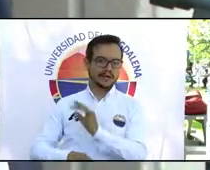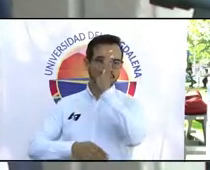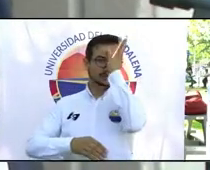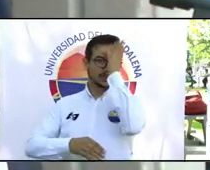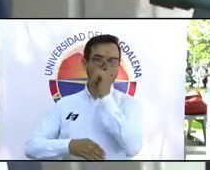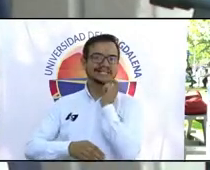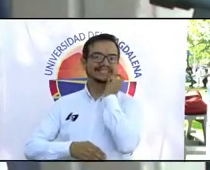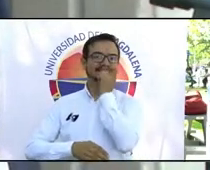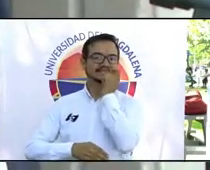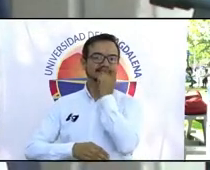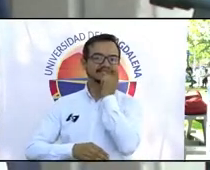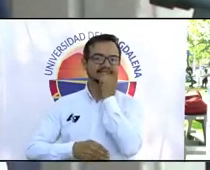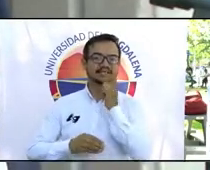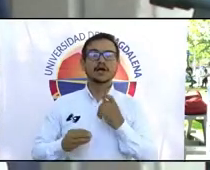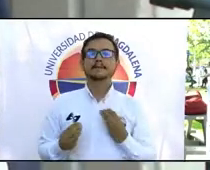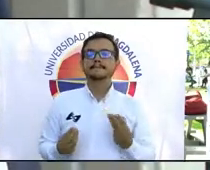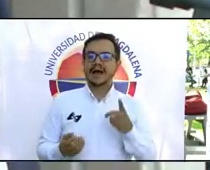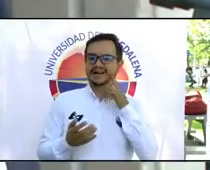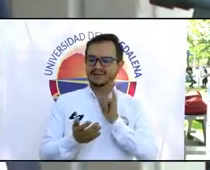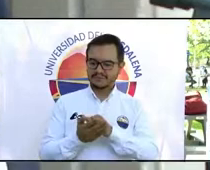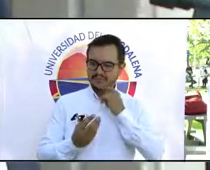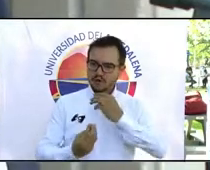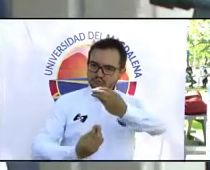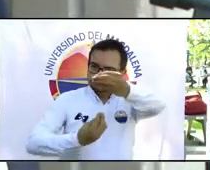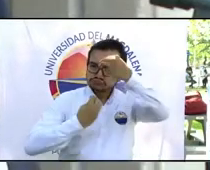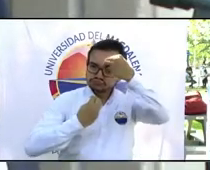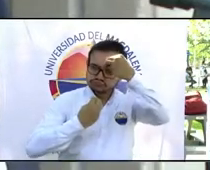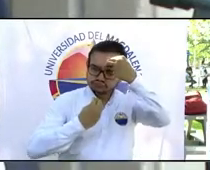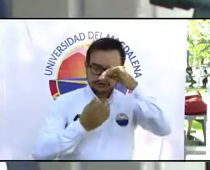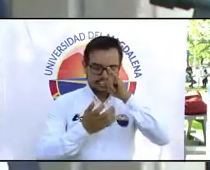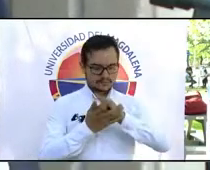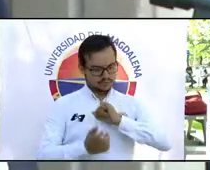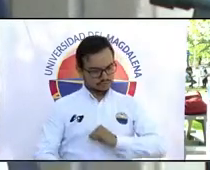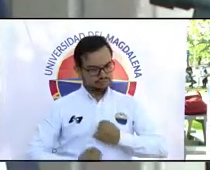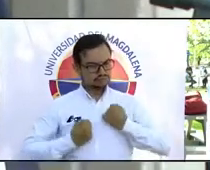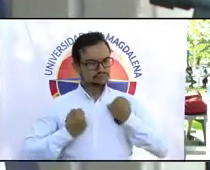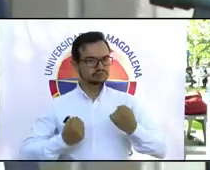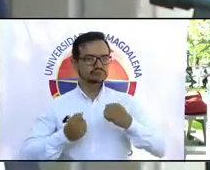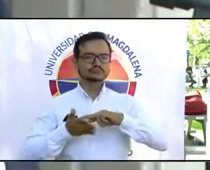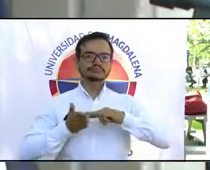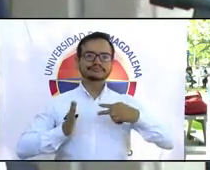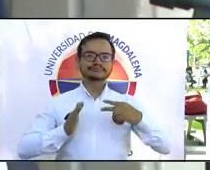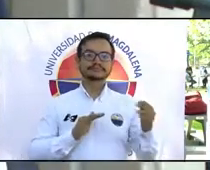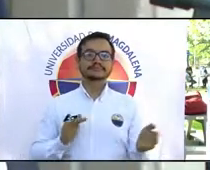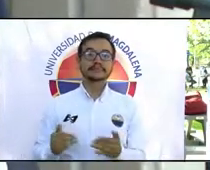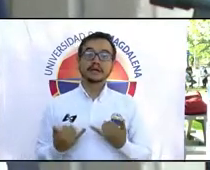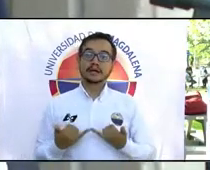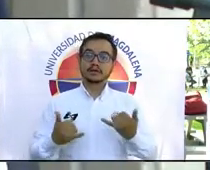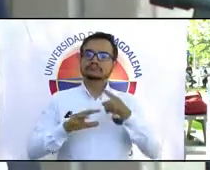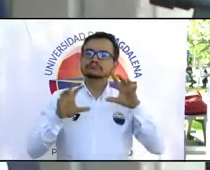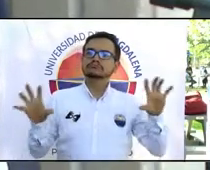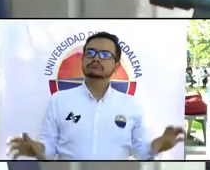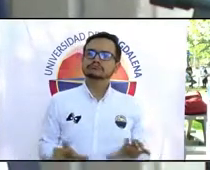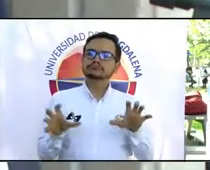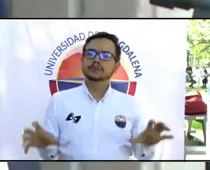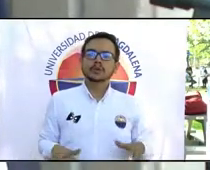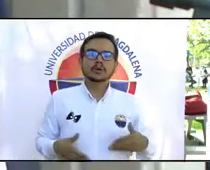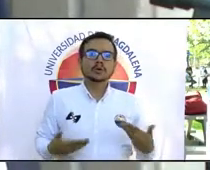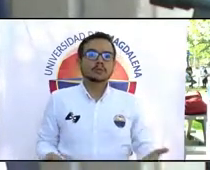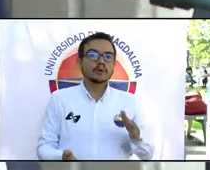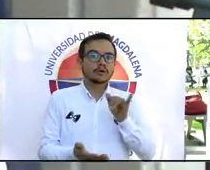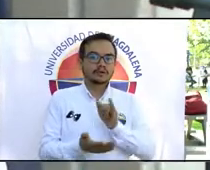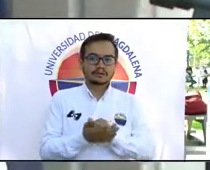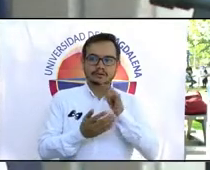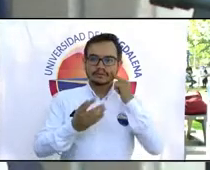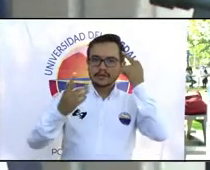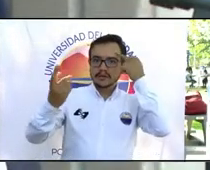el fortalecimiento de capacidades técnicas y tecnológicas. Esta es una actividad que se enmarca en la prioridad